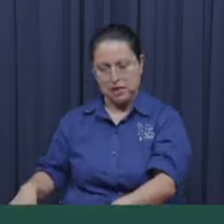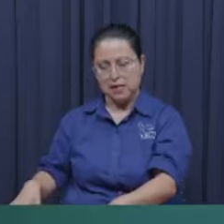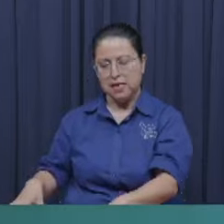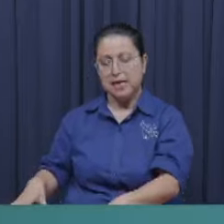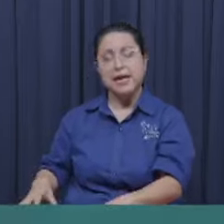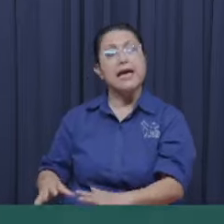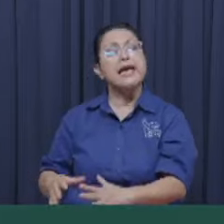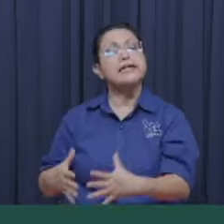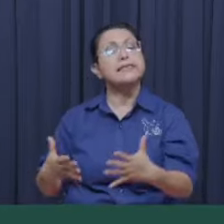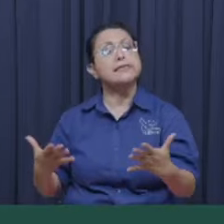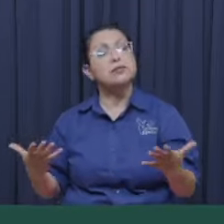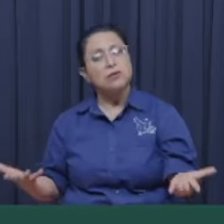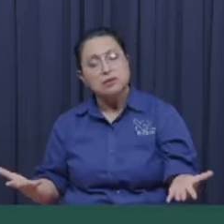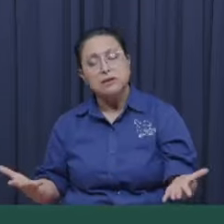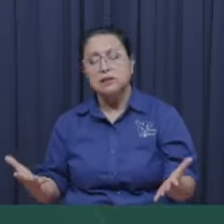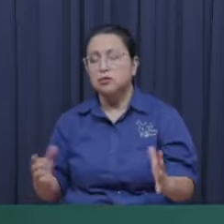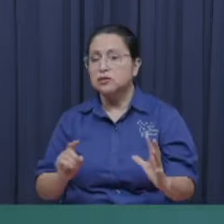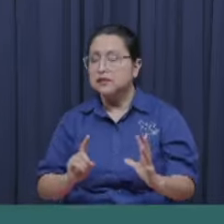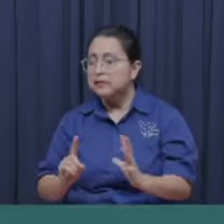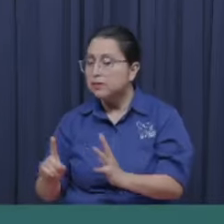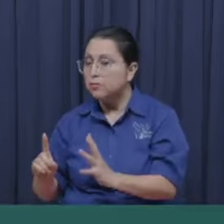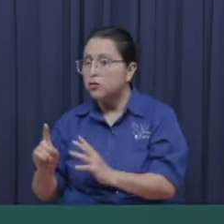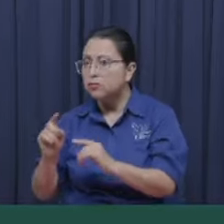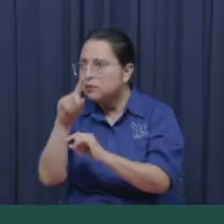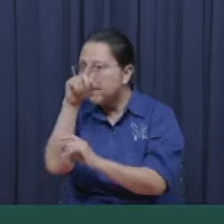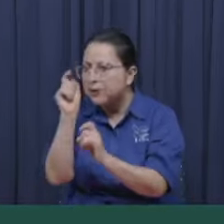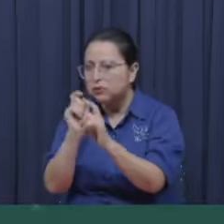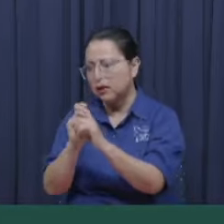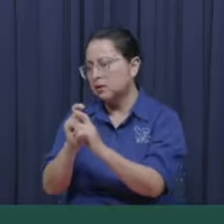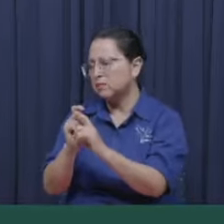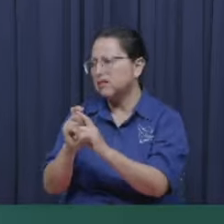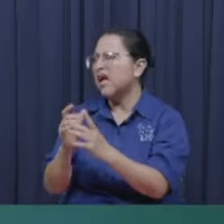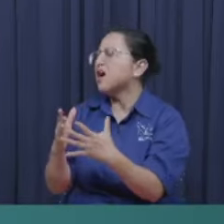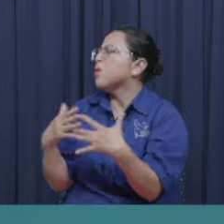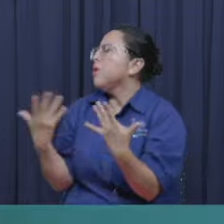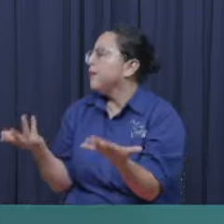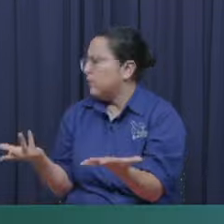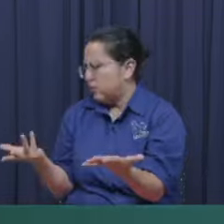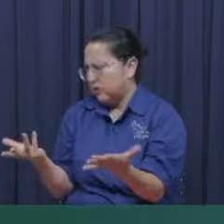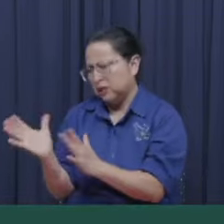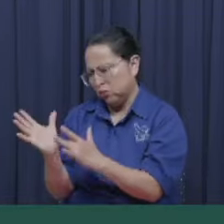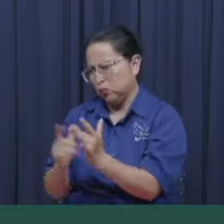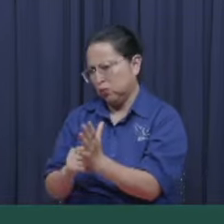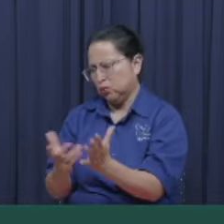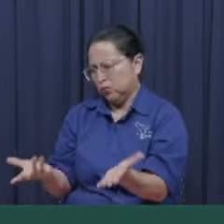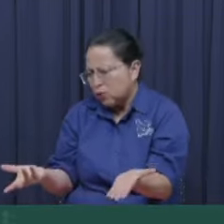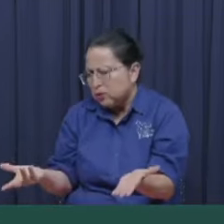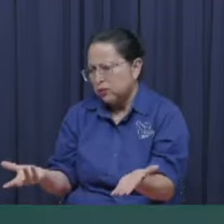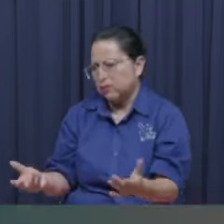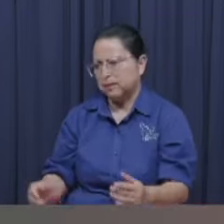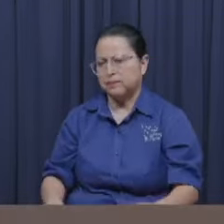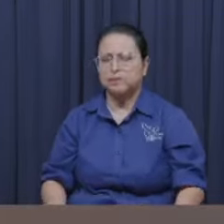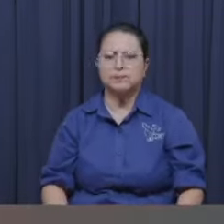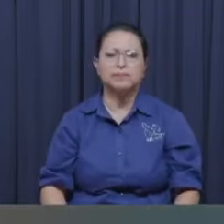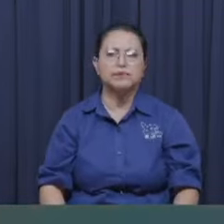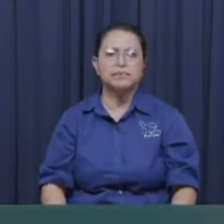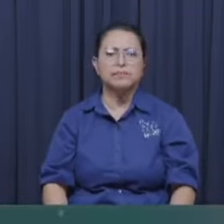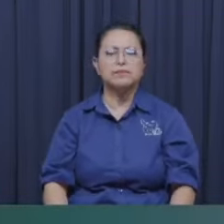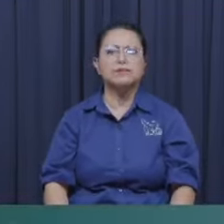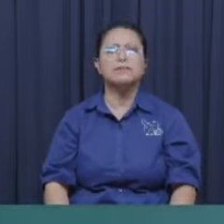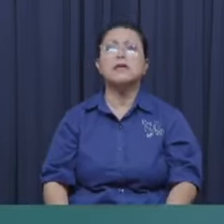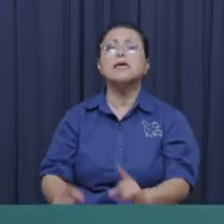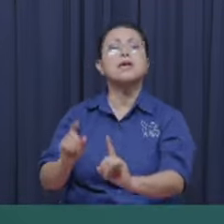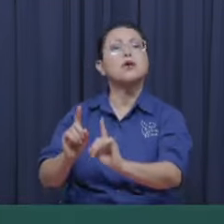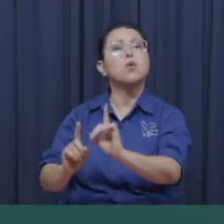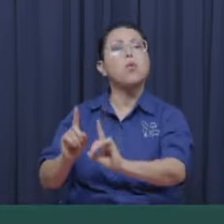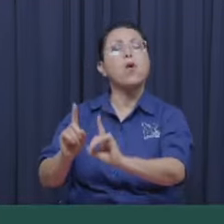ser destruido? Por decirlo de otra manera, ¿cuándo va a ser destruido? ¿Cuándo sucederá esto? Y otra cosa, ¿cuál